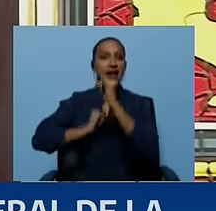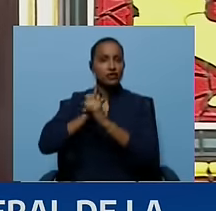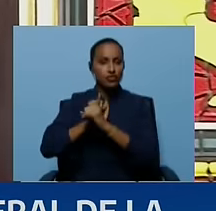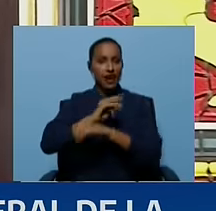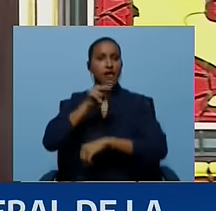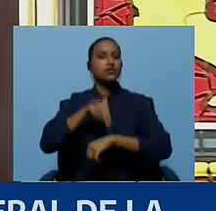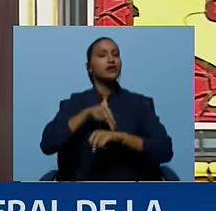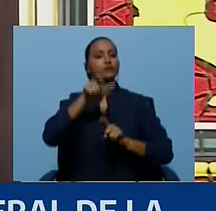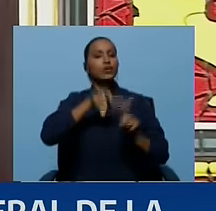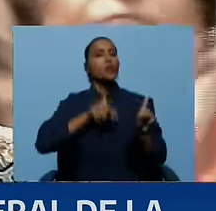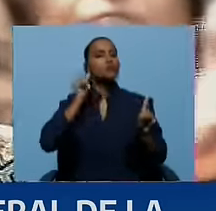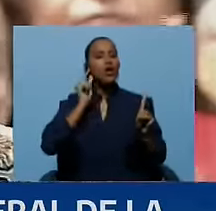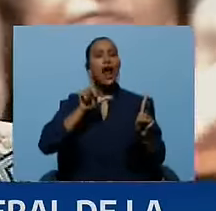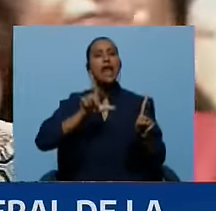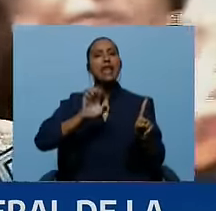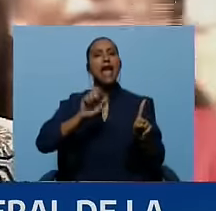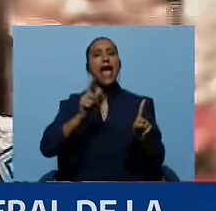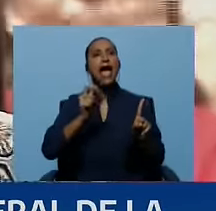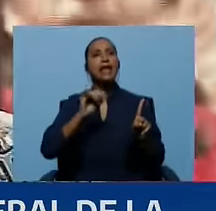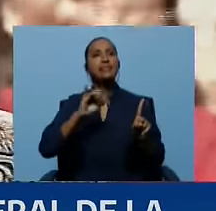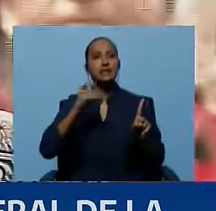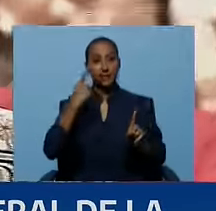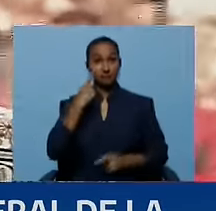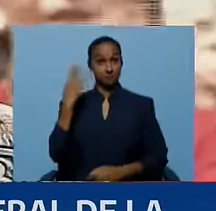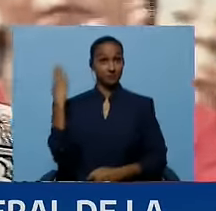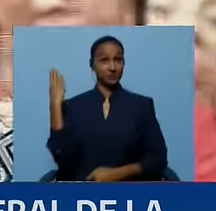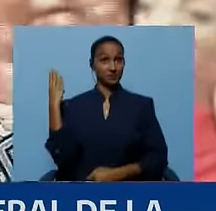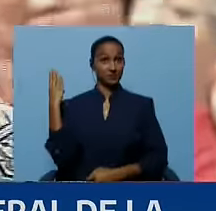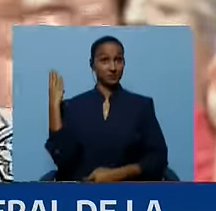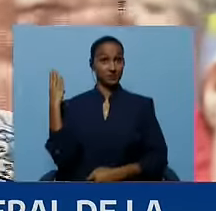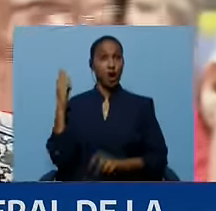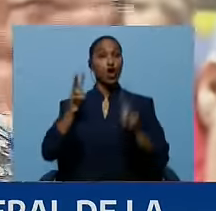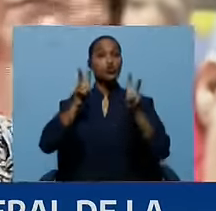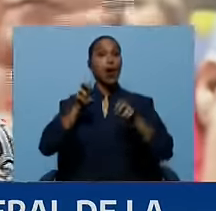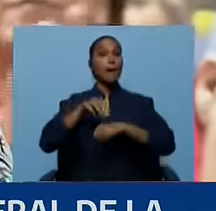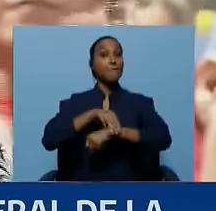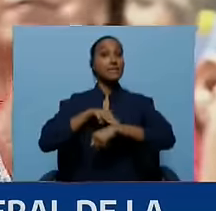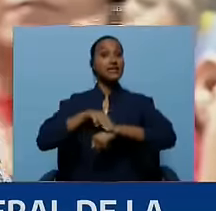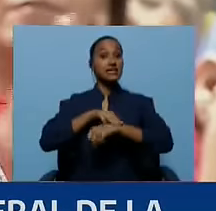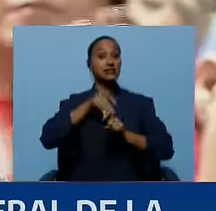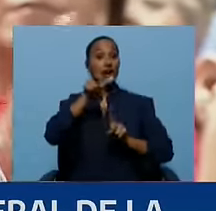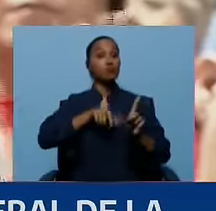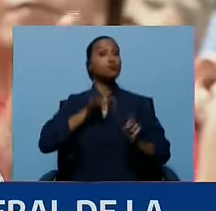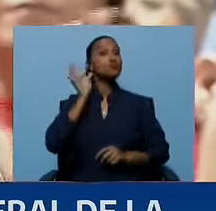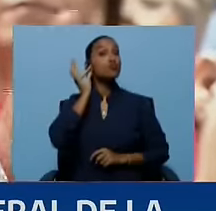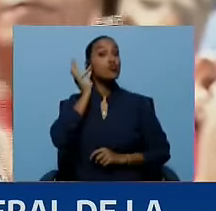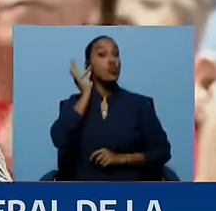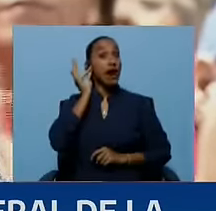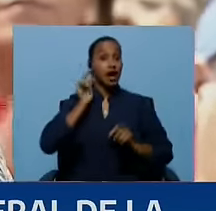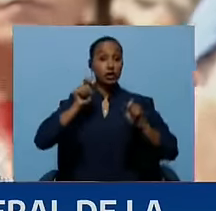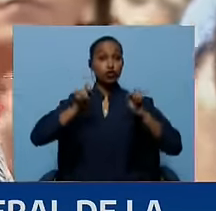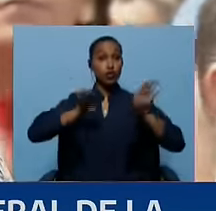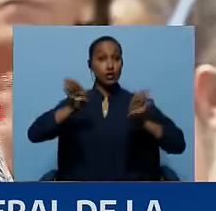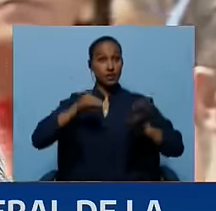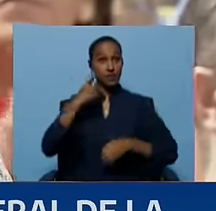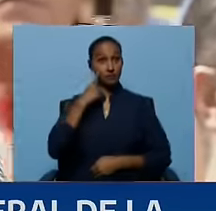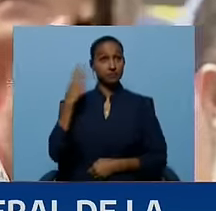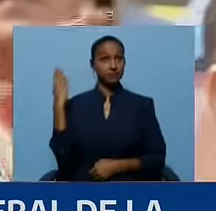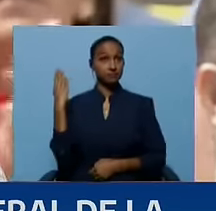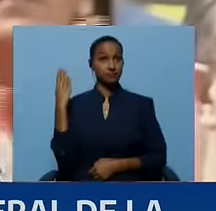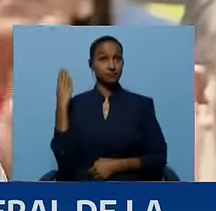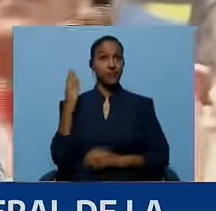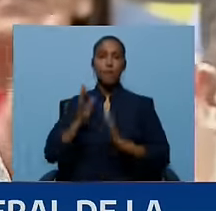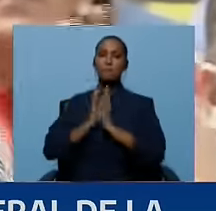Leticia Gómez, nueva ministra de Turismo. Agradezco al compañero Ali Padrón todo su